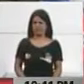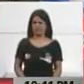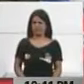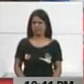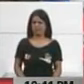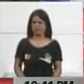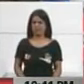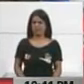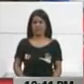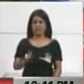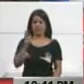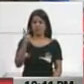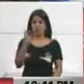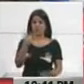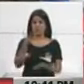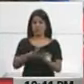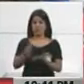Dos muertos, Guerra y Millán.